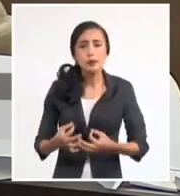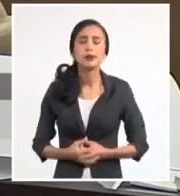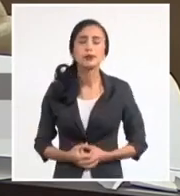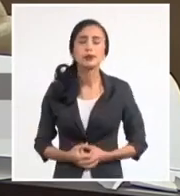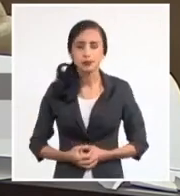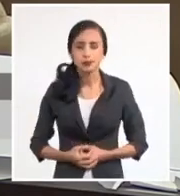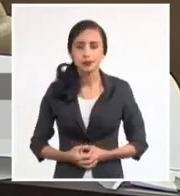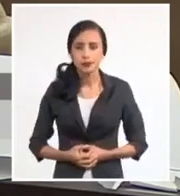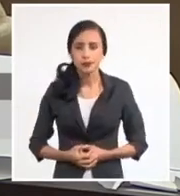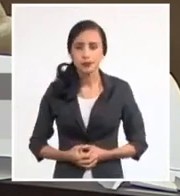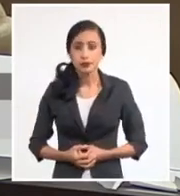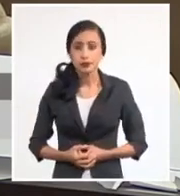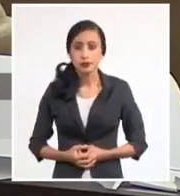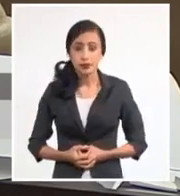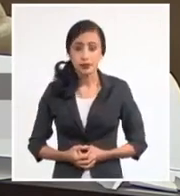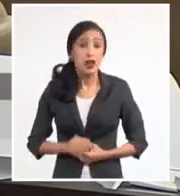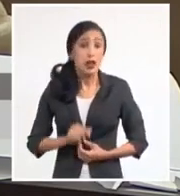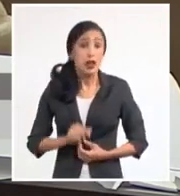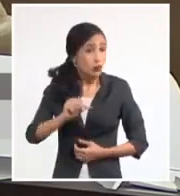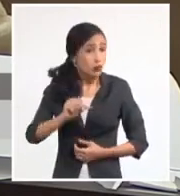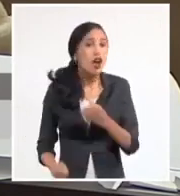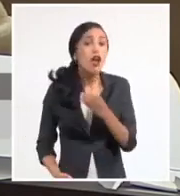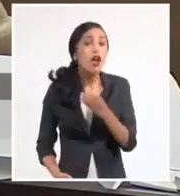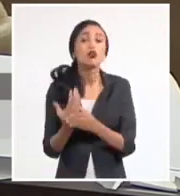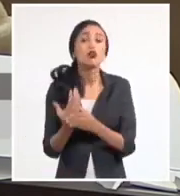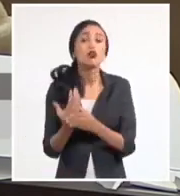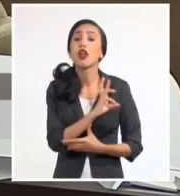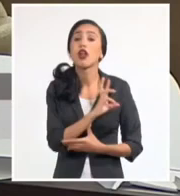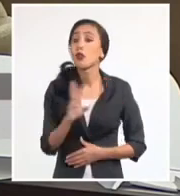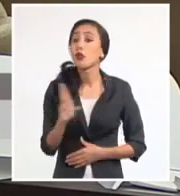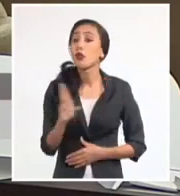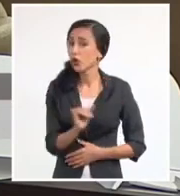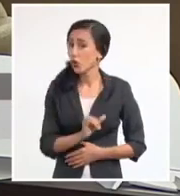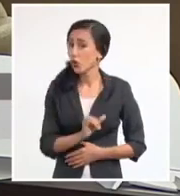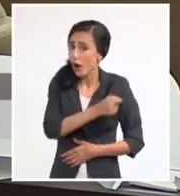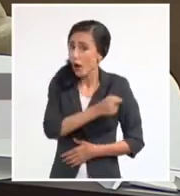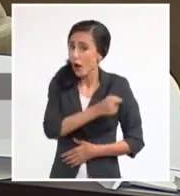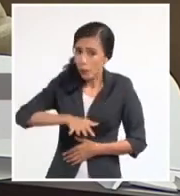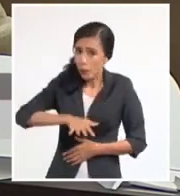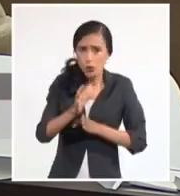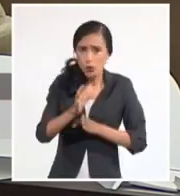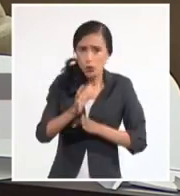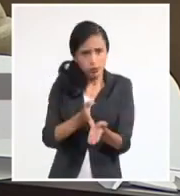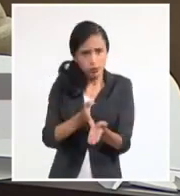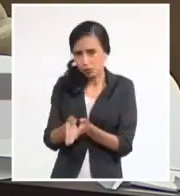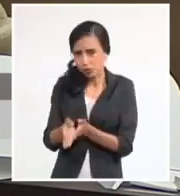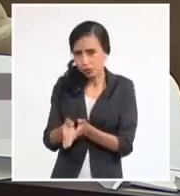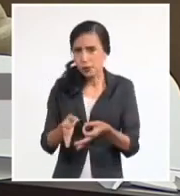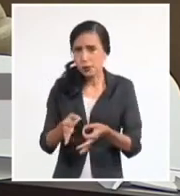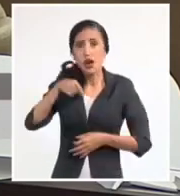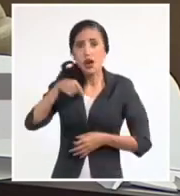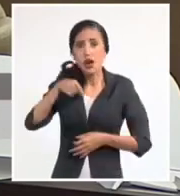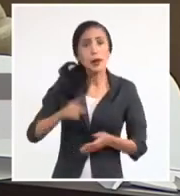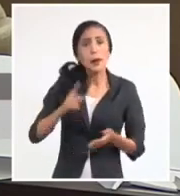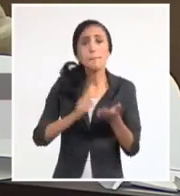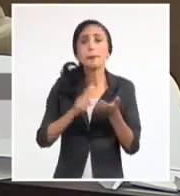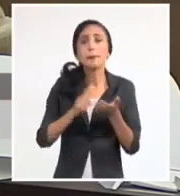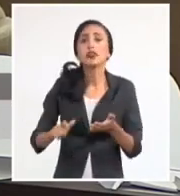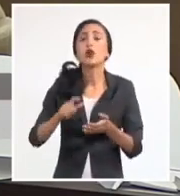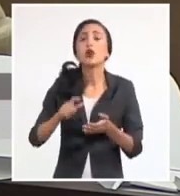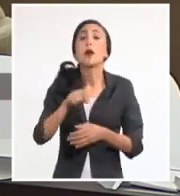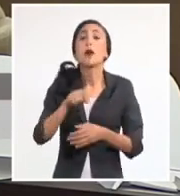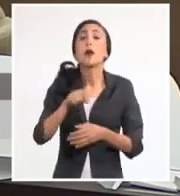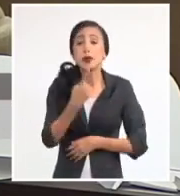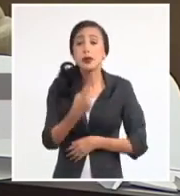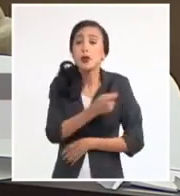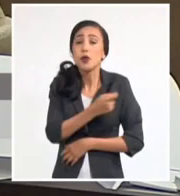los padres fundadores de la revolución en nuestra dirección del partido. Porque el pueblo ha visto